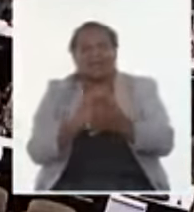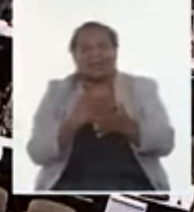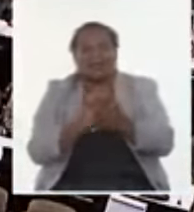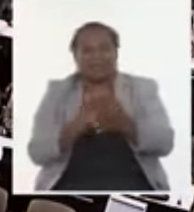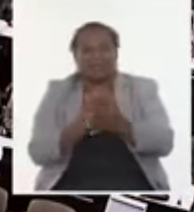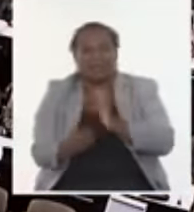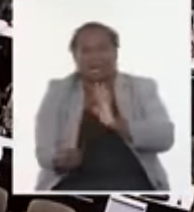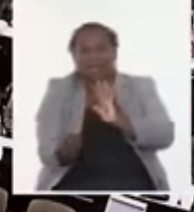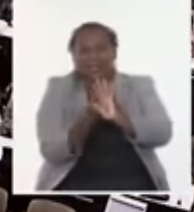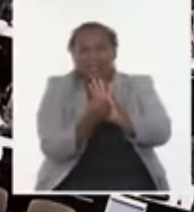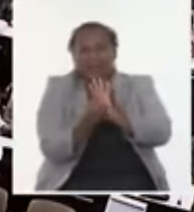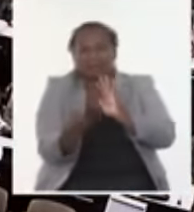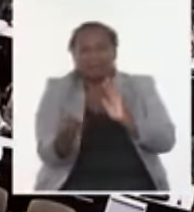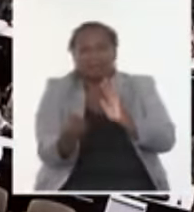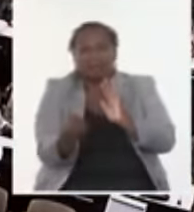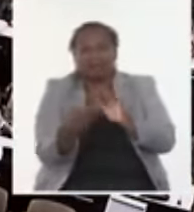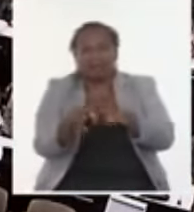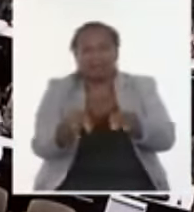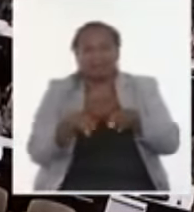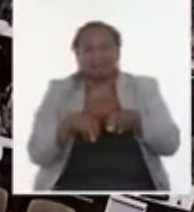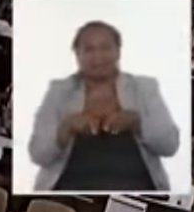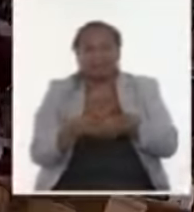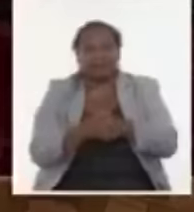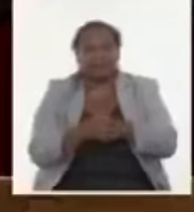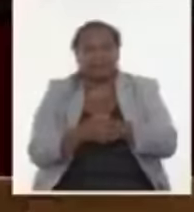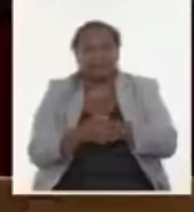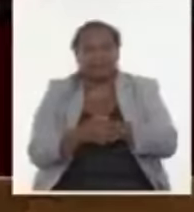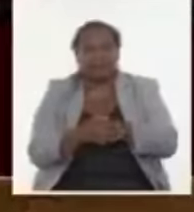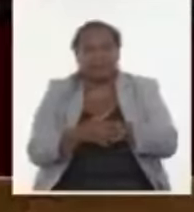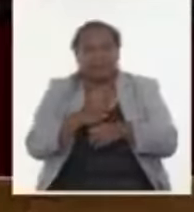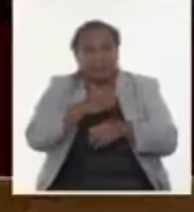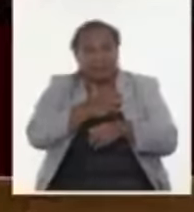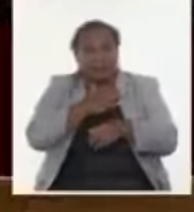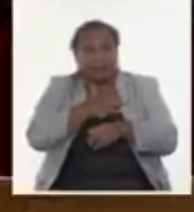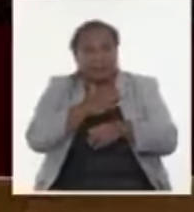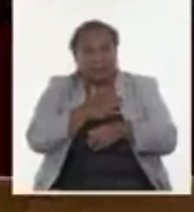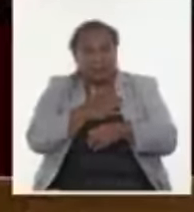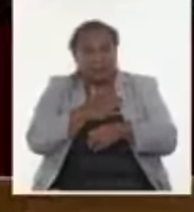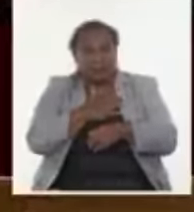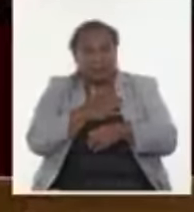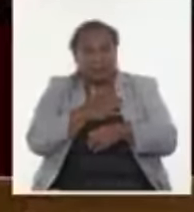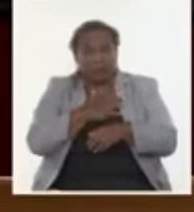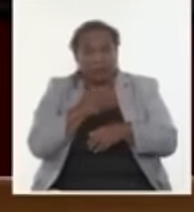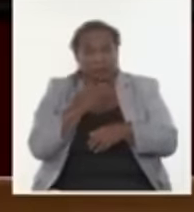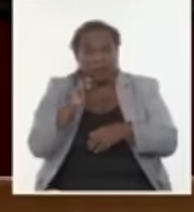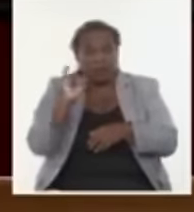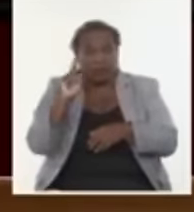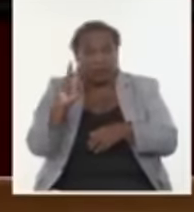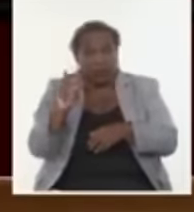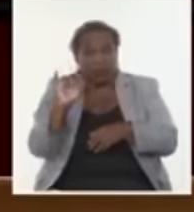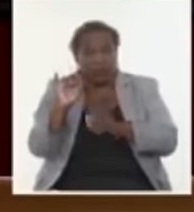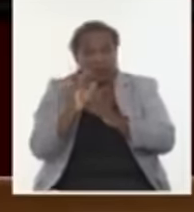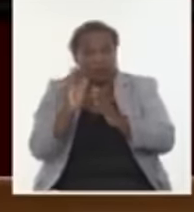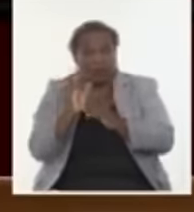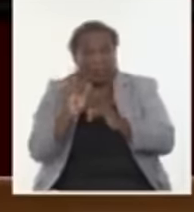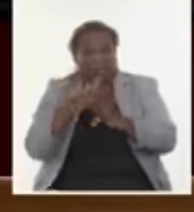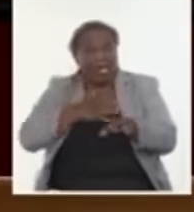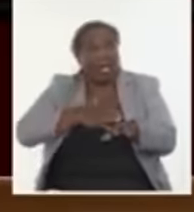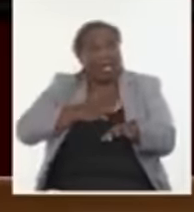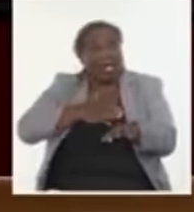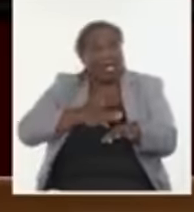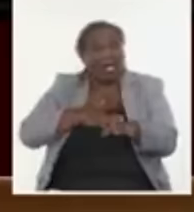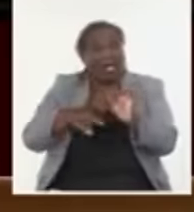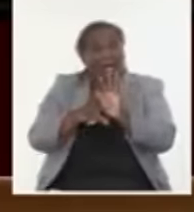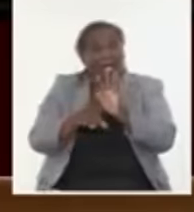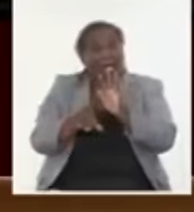aprobación de esta asamblea. Pero nosotros no nos vamos a sentar ahora en el segundo semestre a esperar que salga una ley para